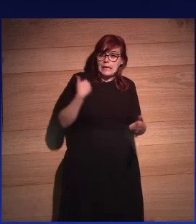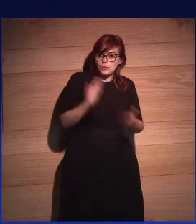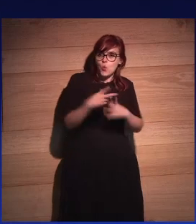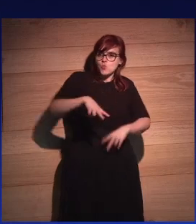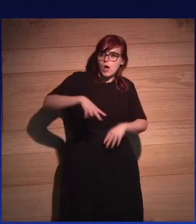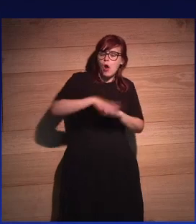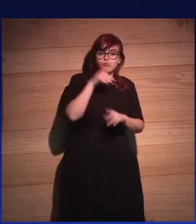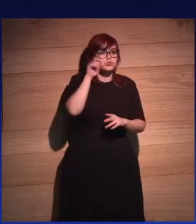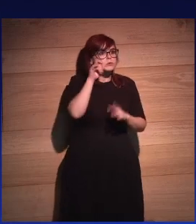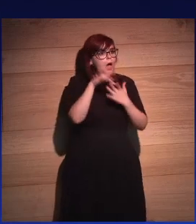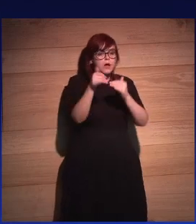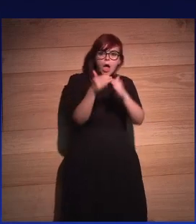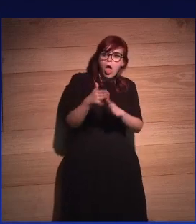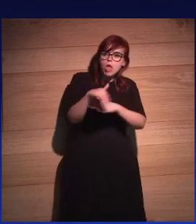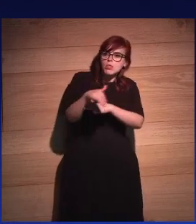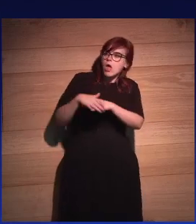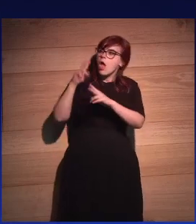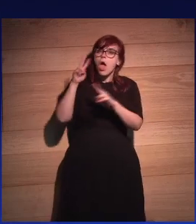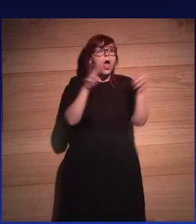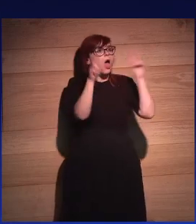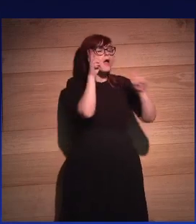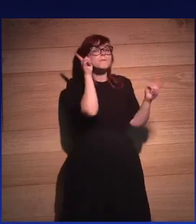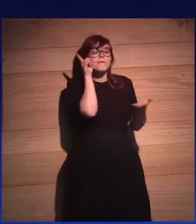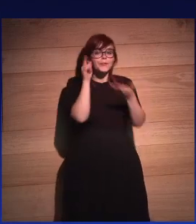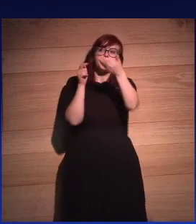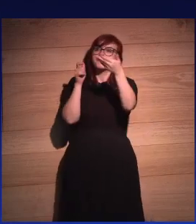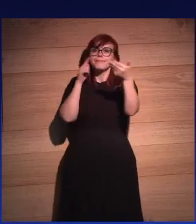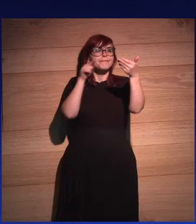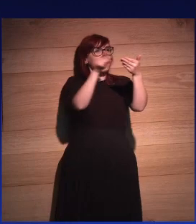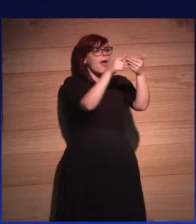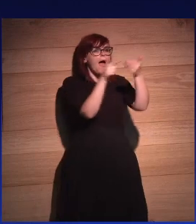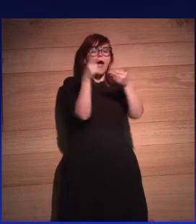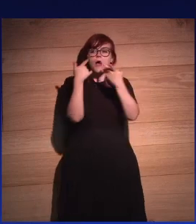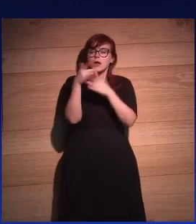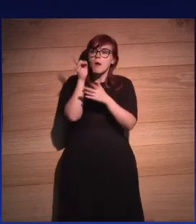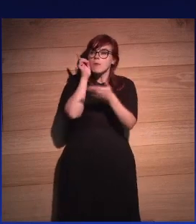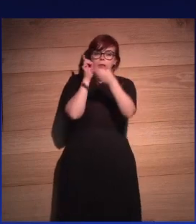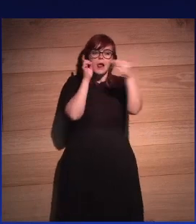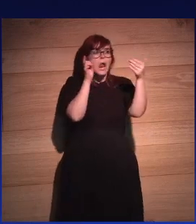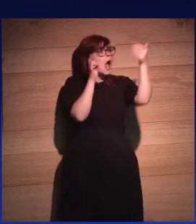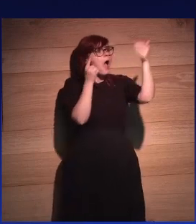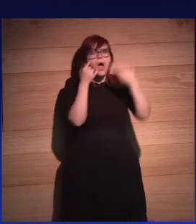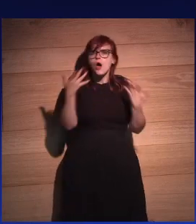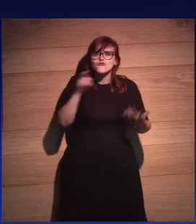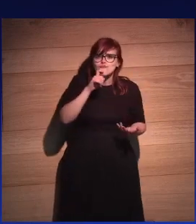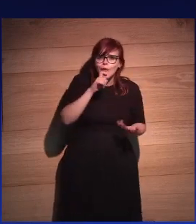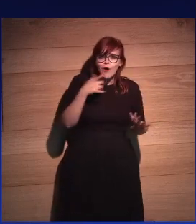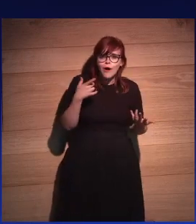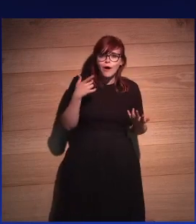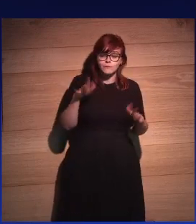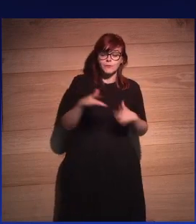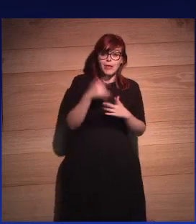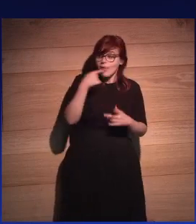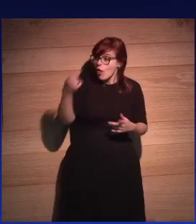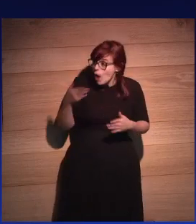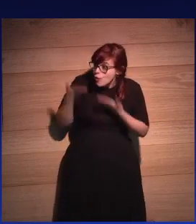Y ahora ves turistas por la calle, habitualmente. Y los ves allí con el móvil y tal, y con el móvil, y con el móvil. Y digo yo, te